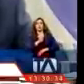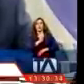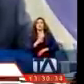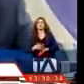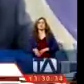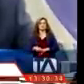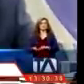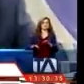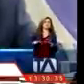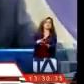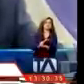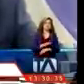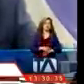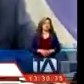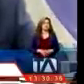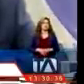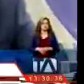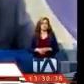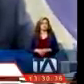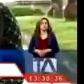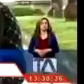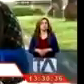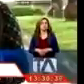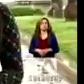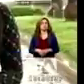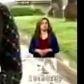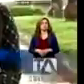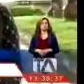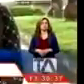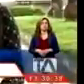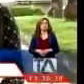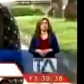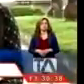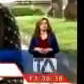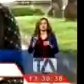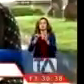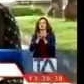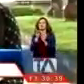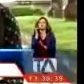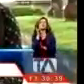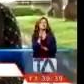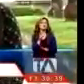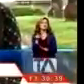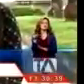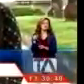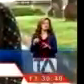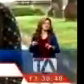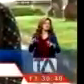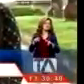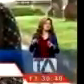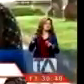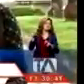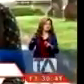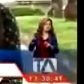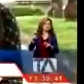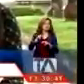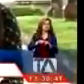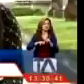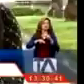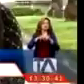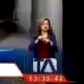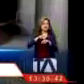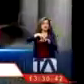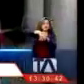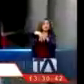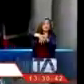claros y ciertos de que estos recursos les pertenecerían. Entre otras irregularidades, se encontró que esta acería se construyó en medio de bananeras por más